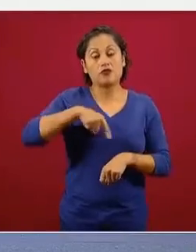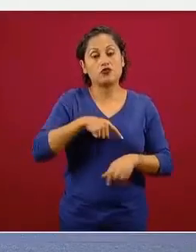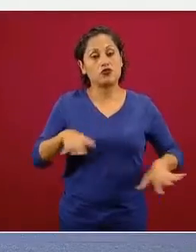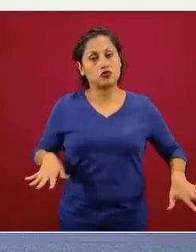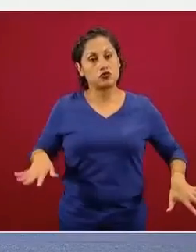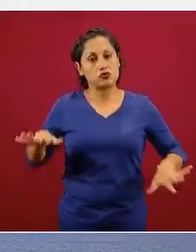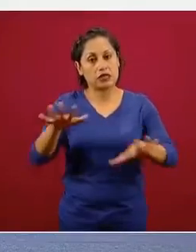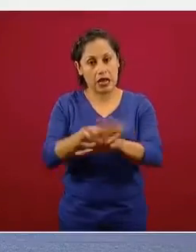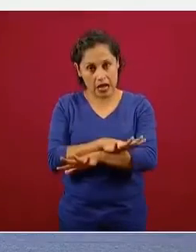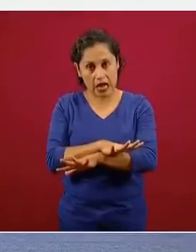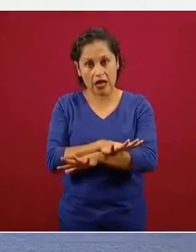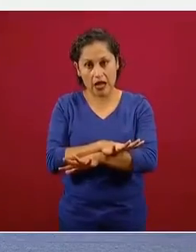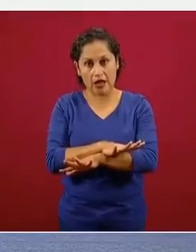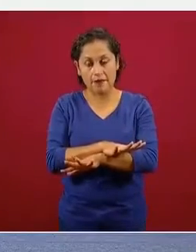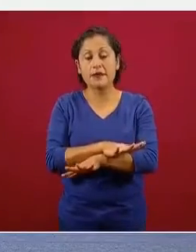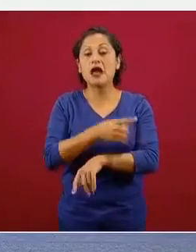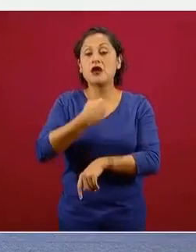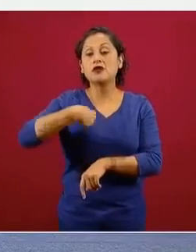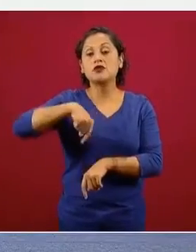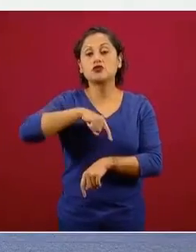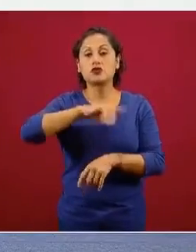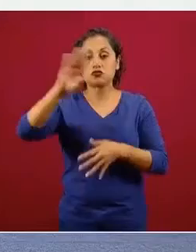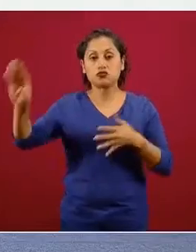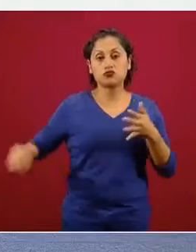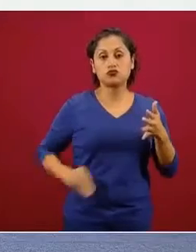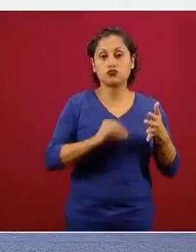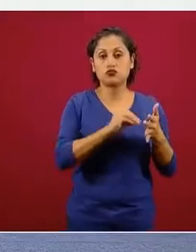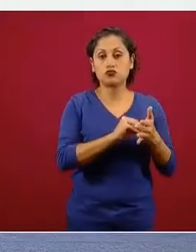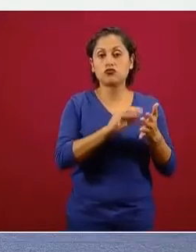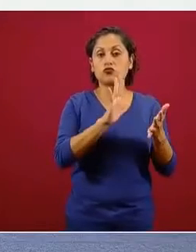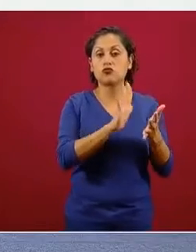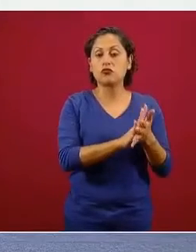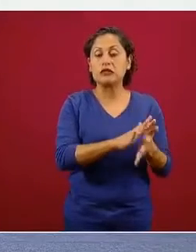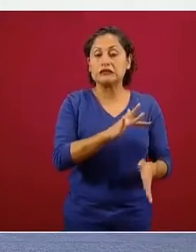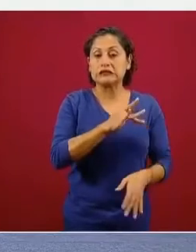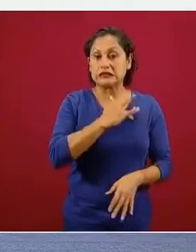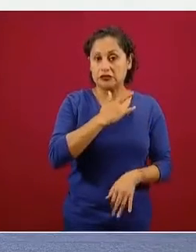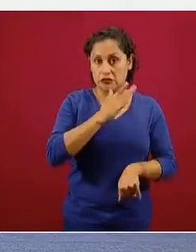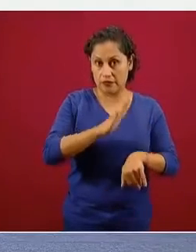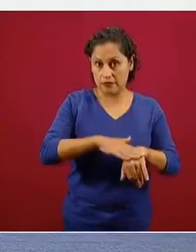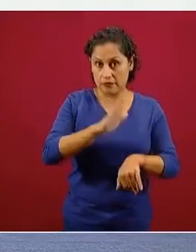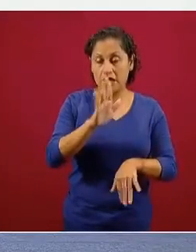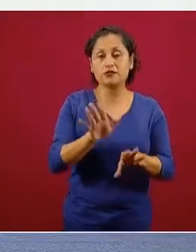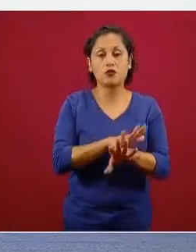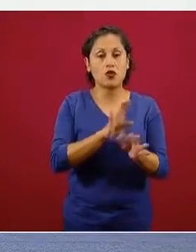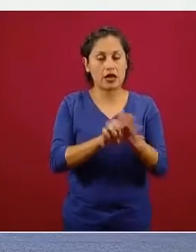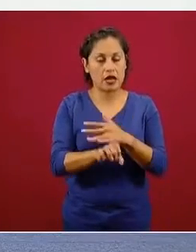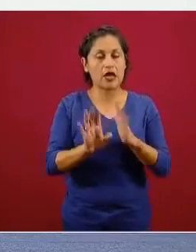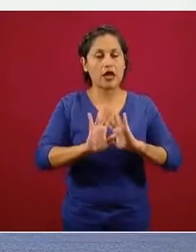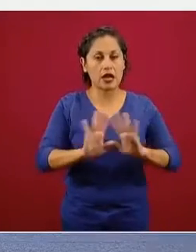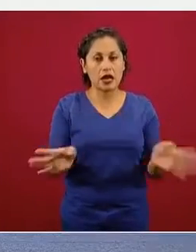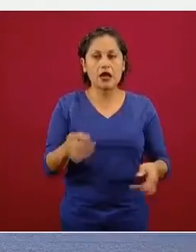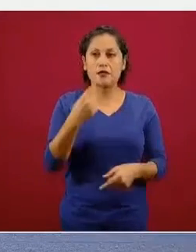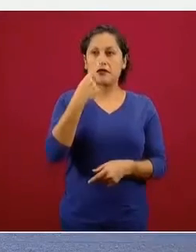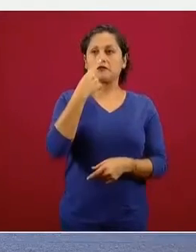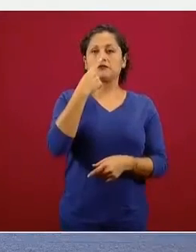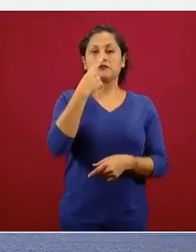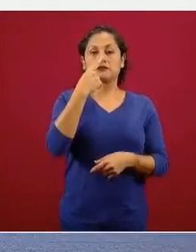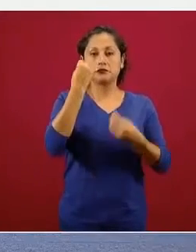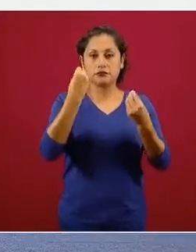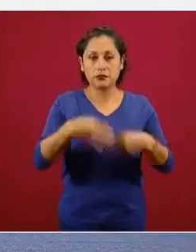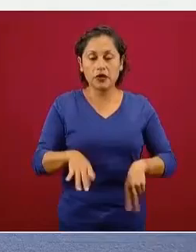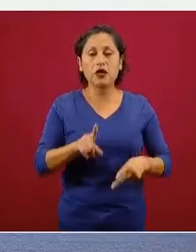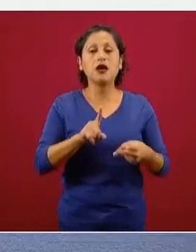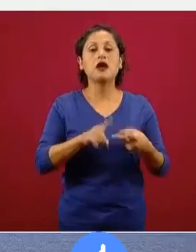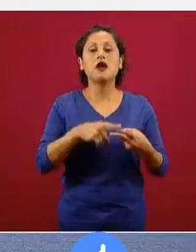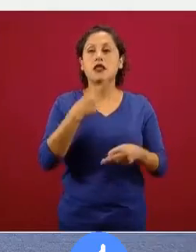incluimos algunos de los síntomas accesorios que hemos venido comentando, como la pérdida del olfato, la pérdida del gusto, la